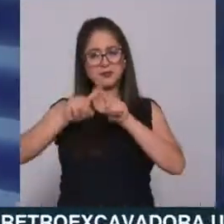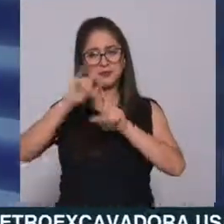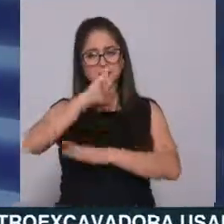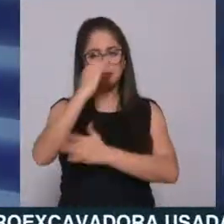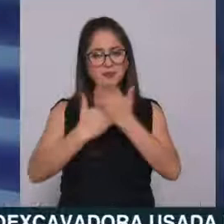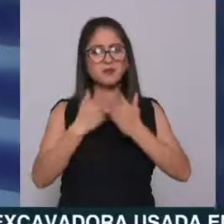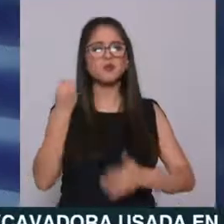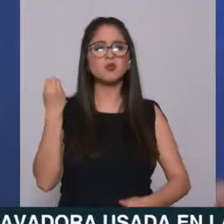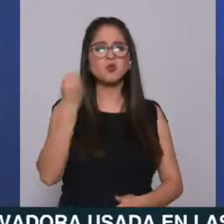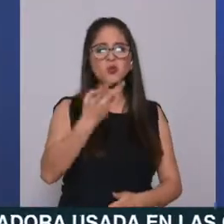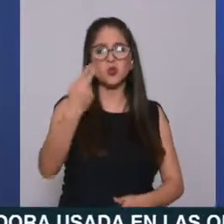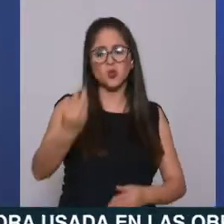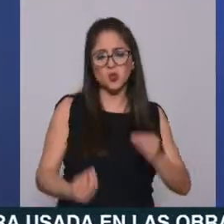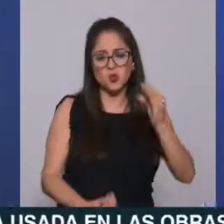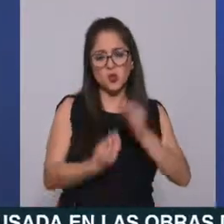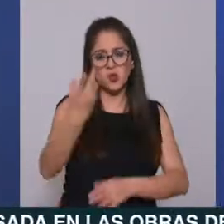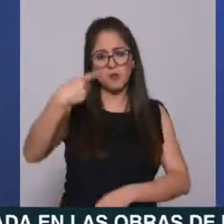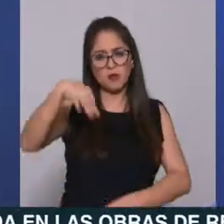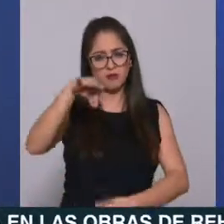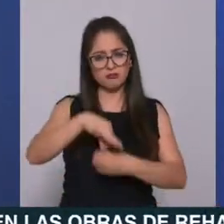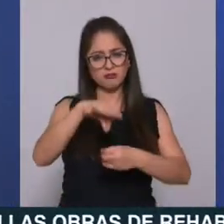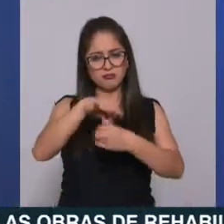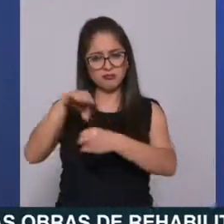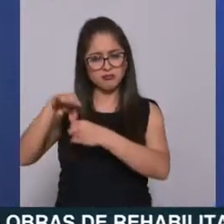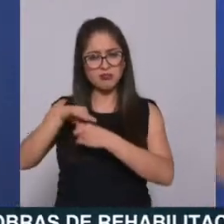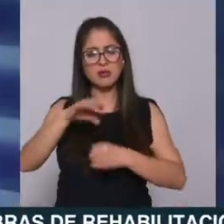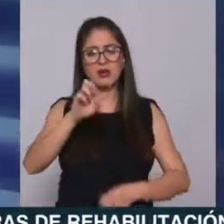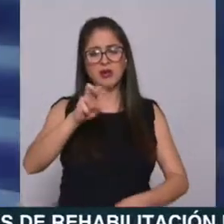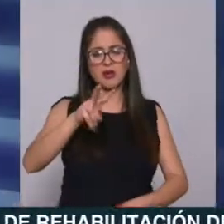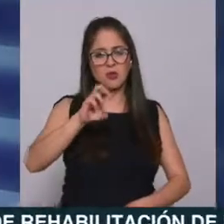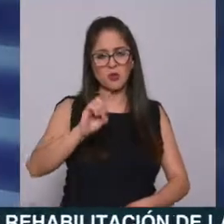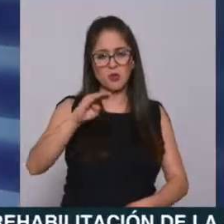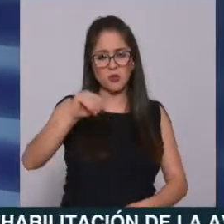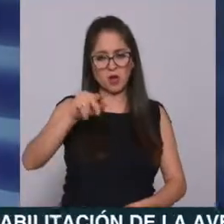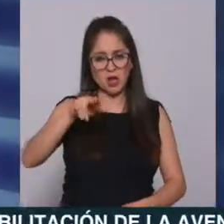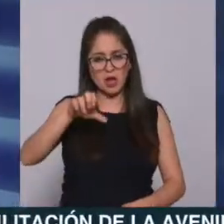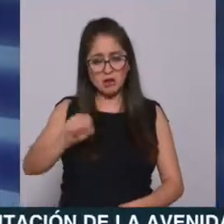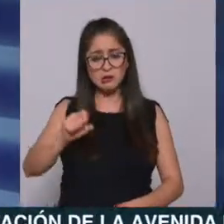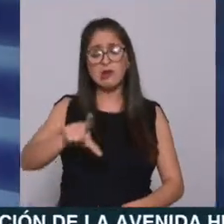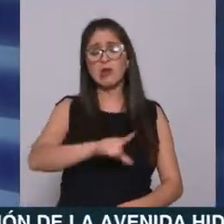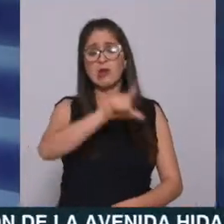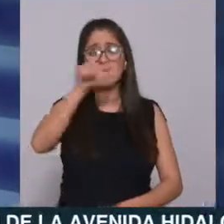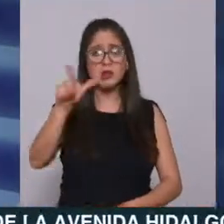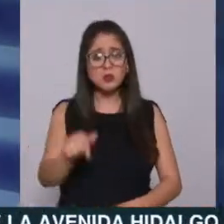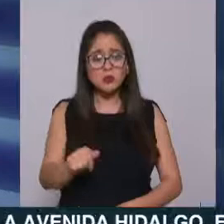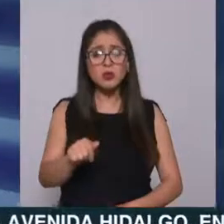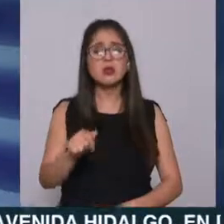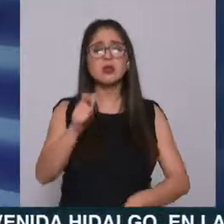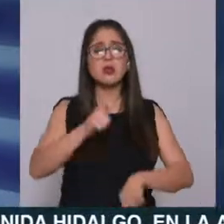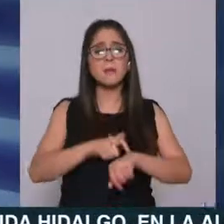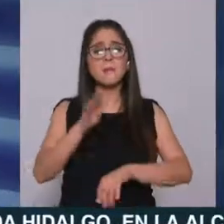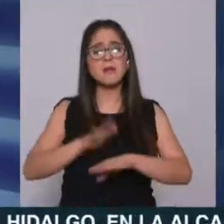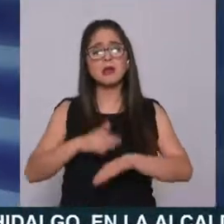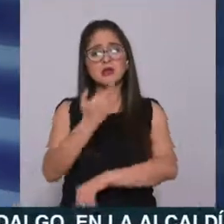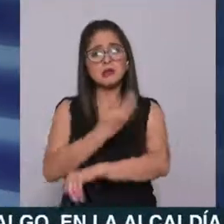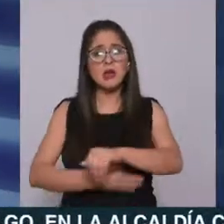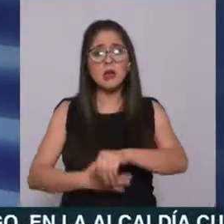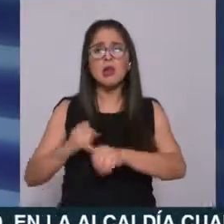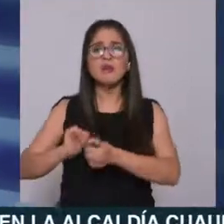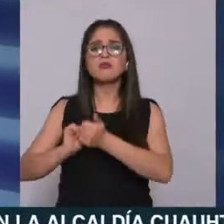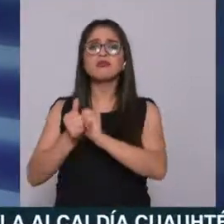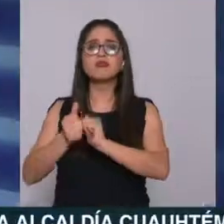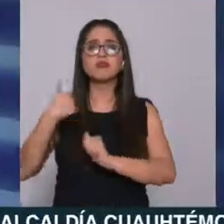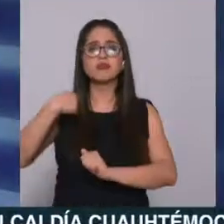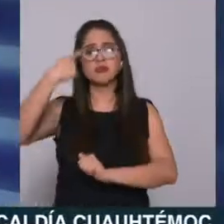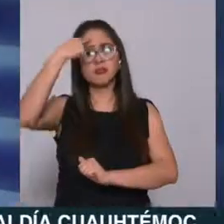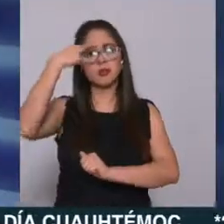nuevas, digamos, elecciones que convoca en ese momento Evo Morales, y después unas horas más tarde esta presentación de renuncia, los